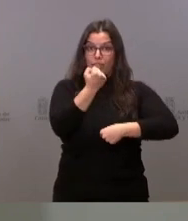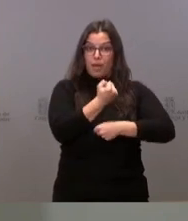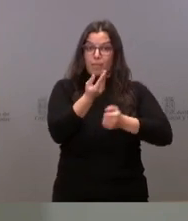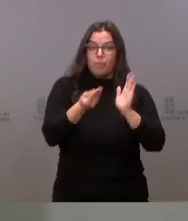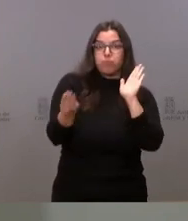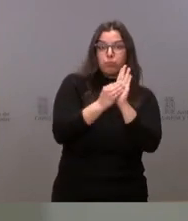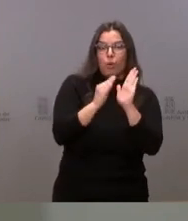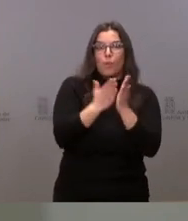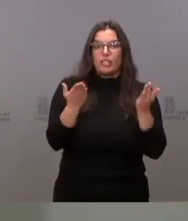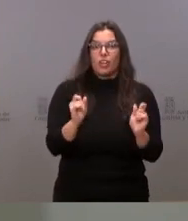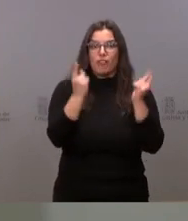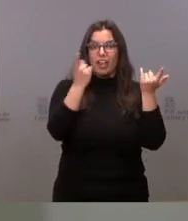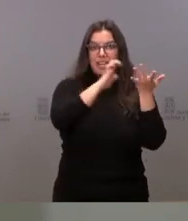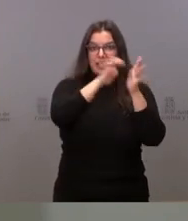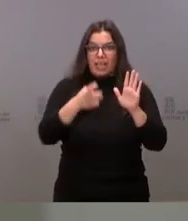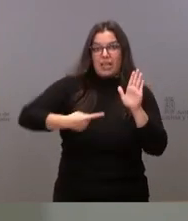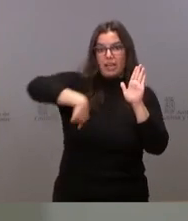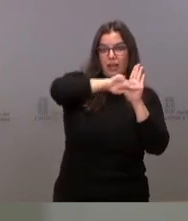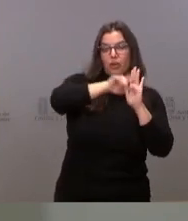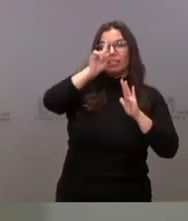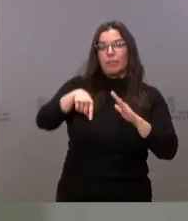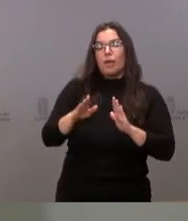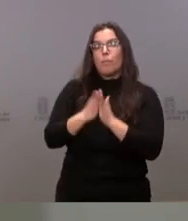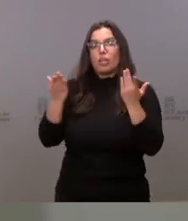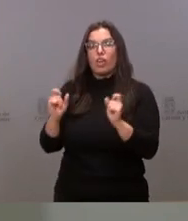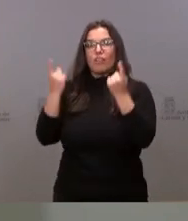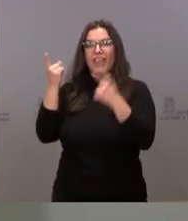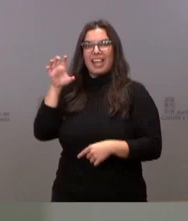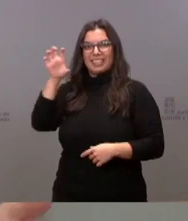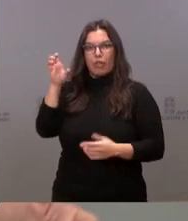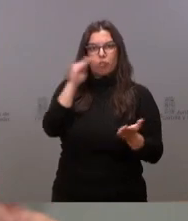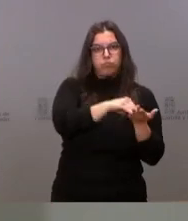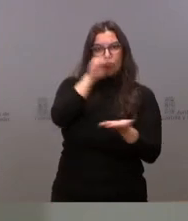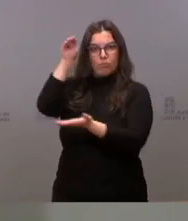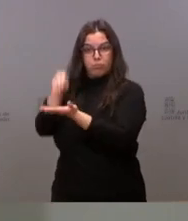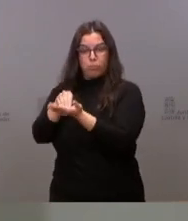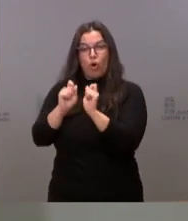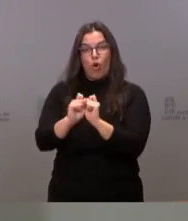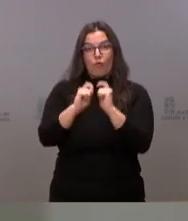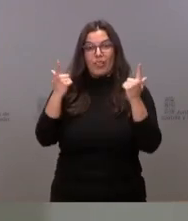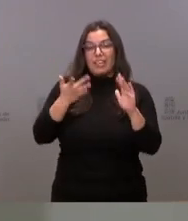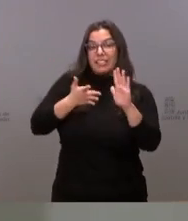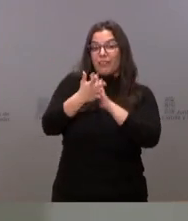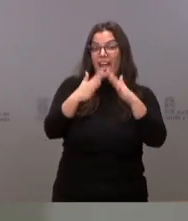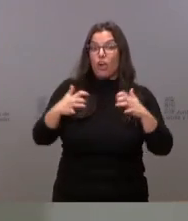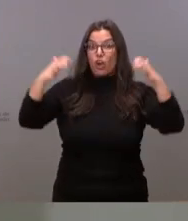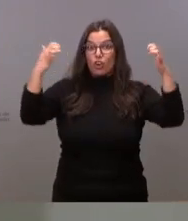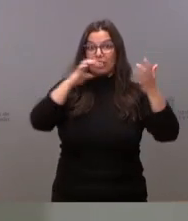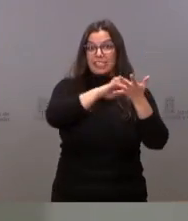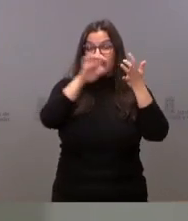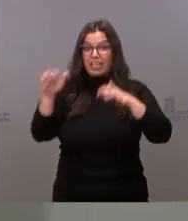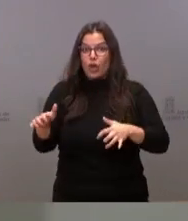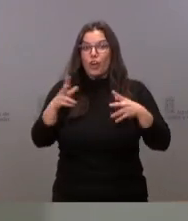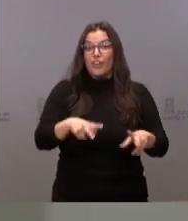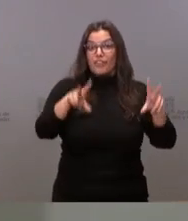Boletín Oficial de Castilla y León y en el Boletín Oficial del Estado, lo que conlleva la disolución de las Cortes, el inicio